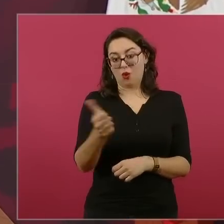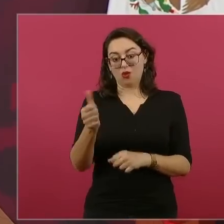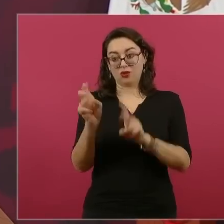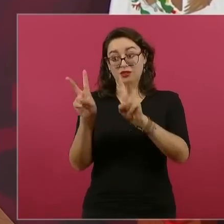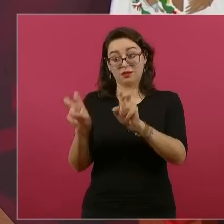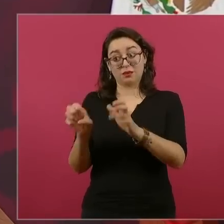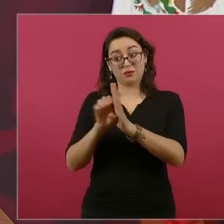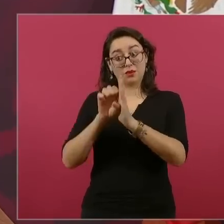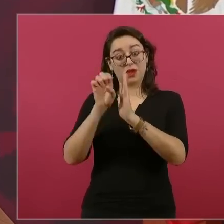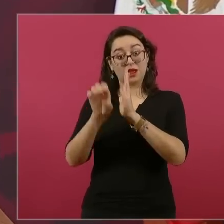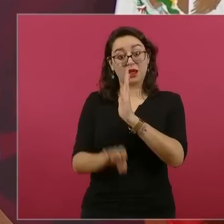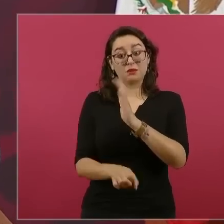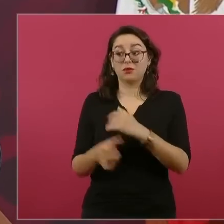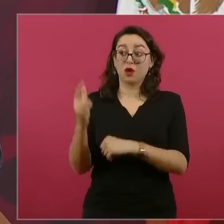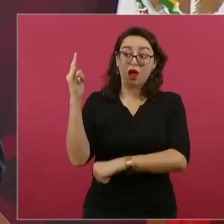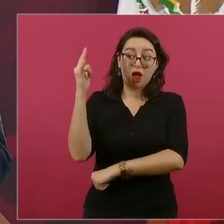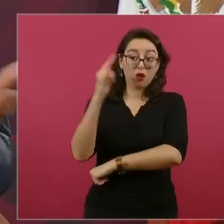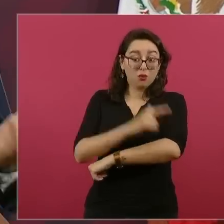de aeropuertos,